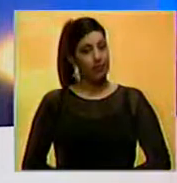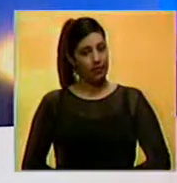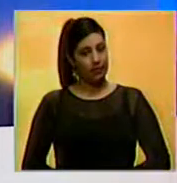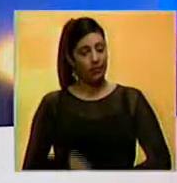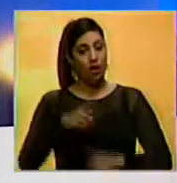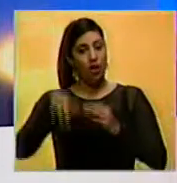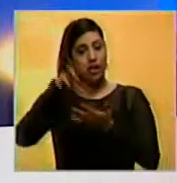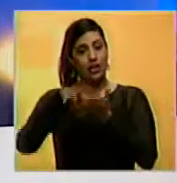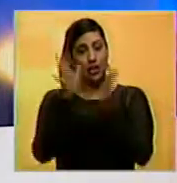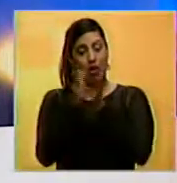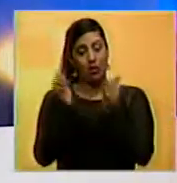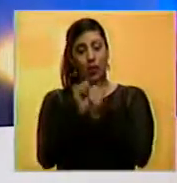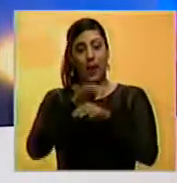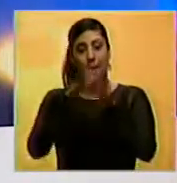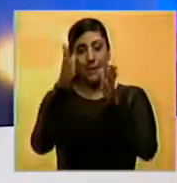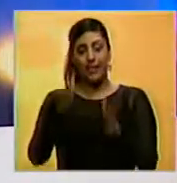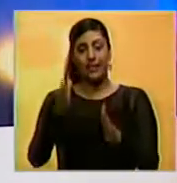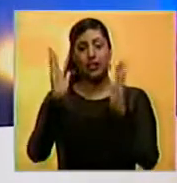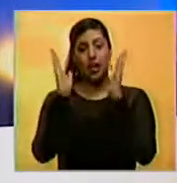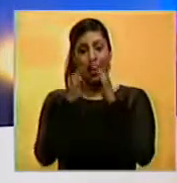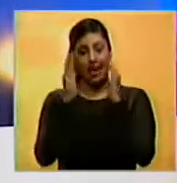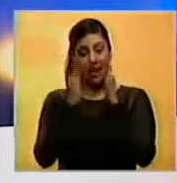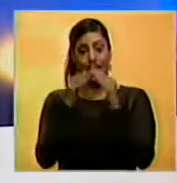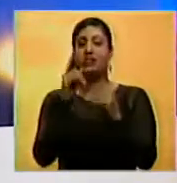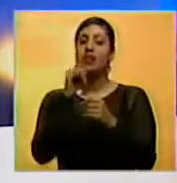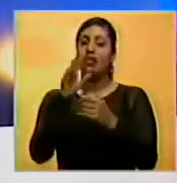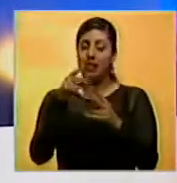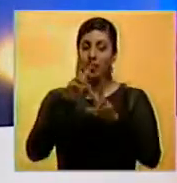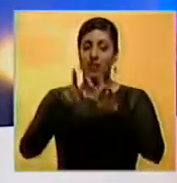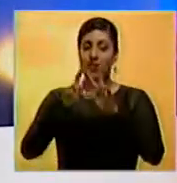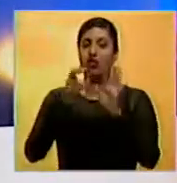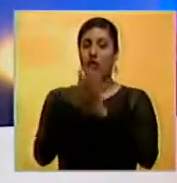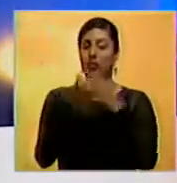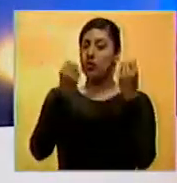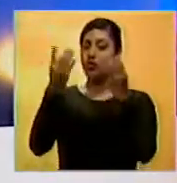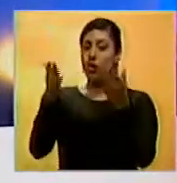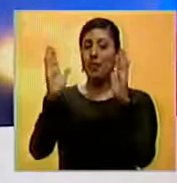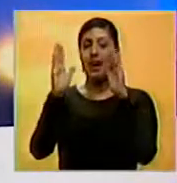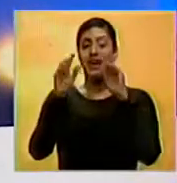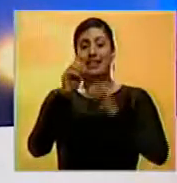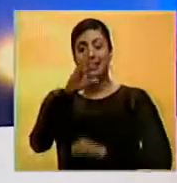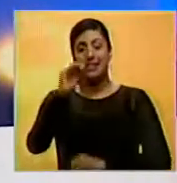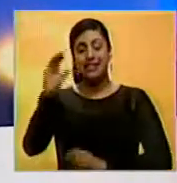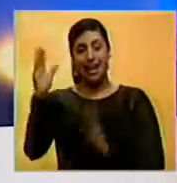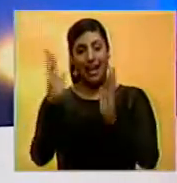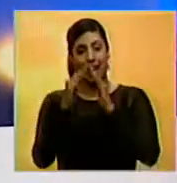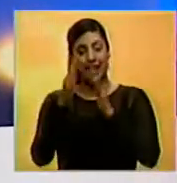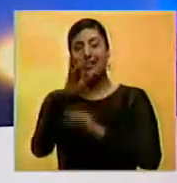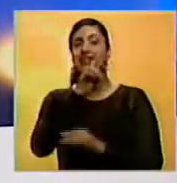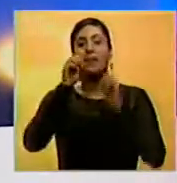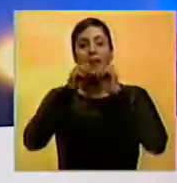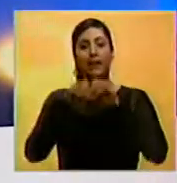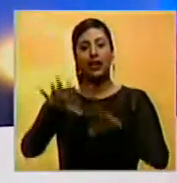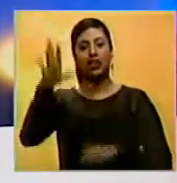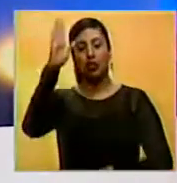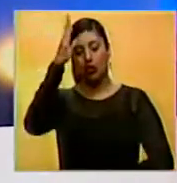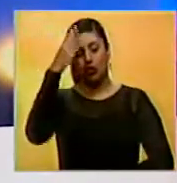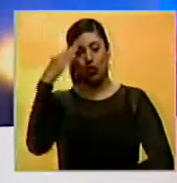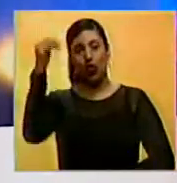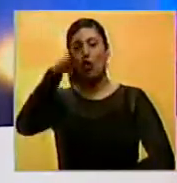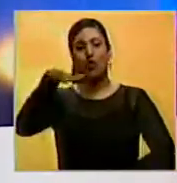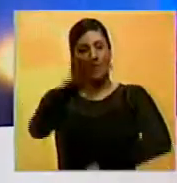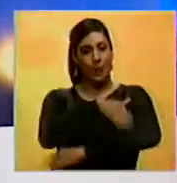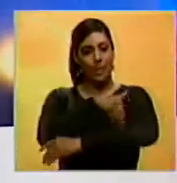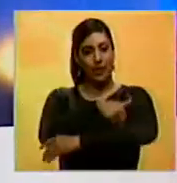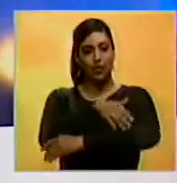en el estado anzoátegui el ministro de hábitat y vivienda manuel quevedo entregó 100 apartamentos en el complejo habitacional la bendición de dios en barcelona ni na